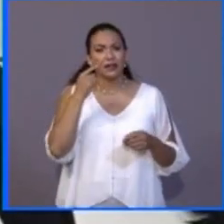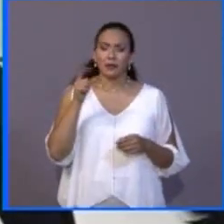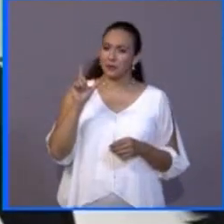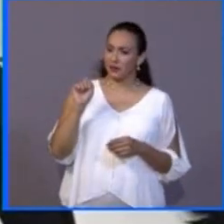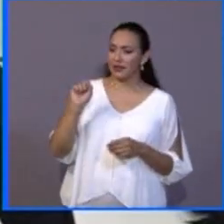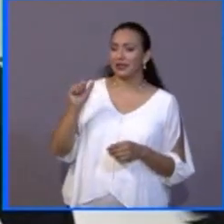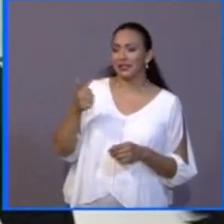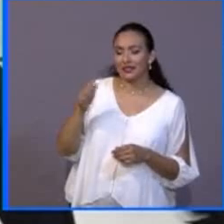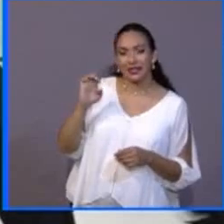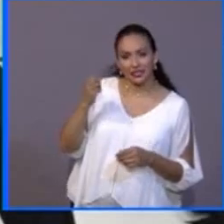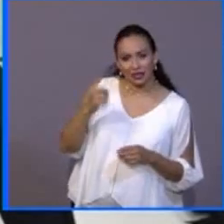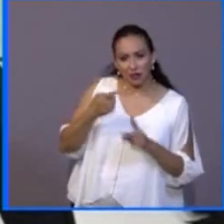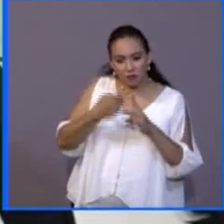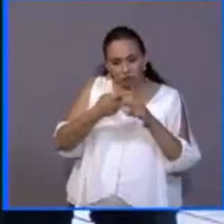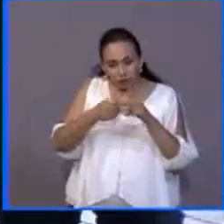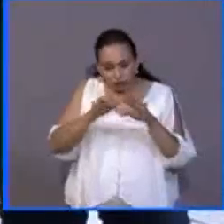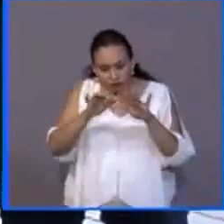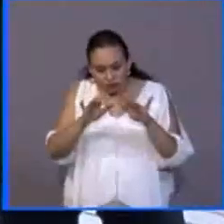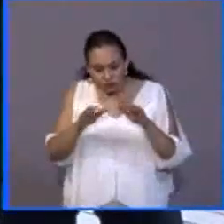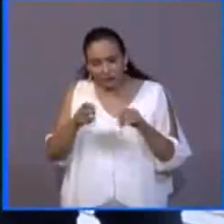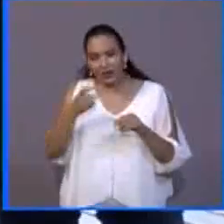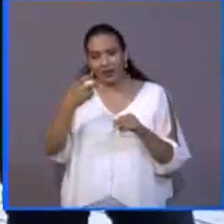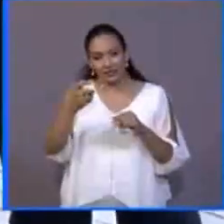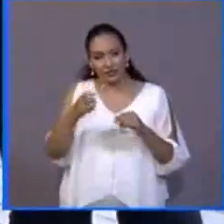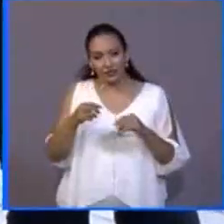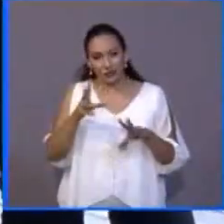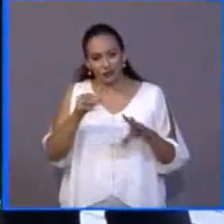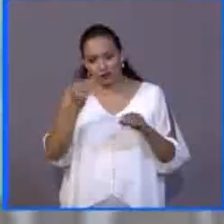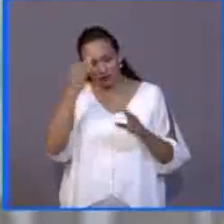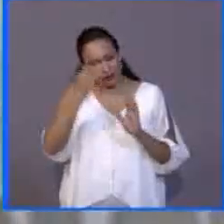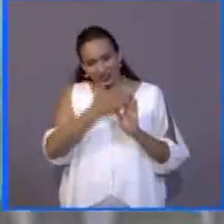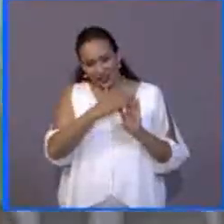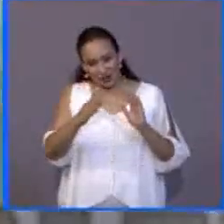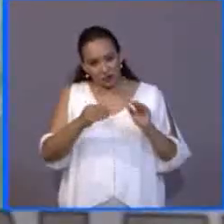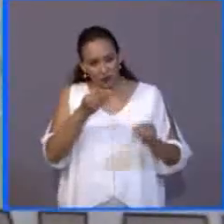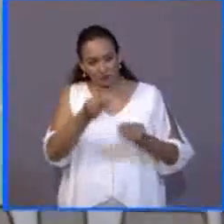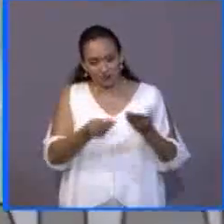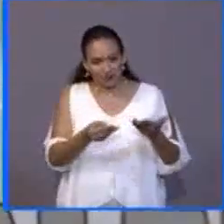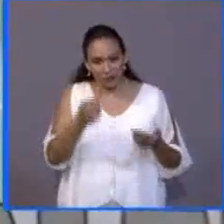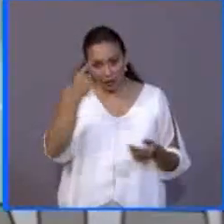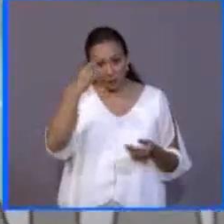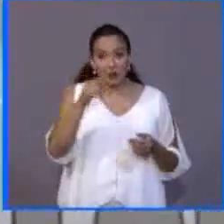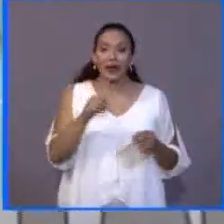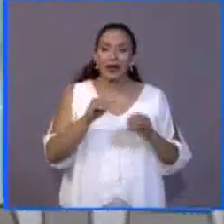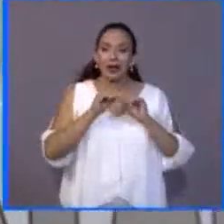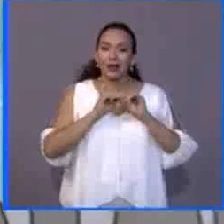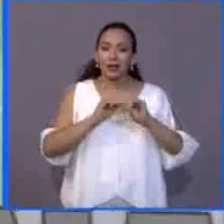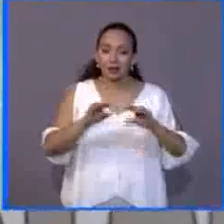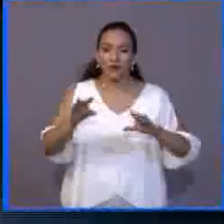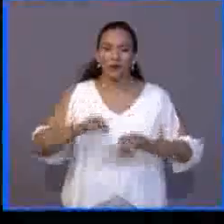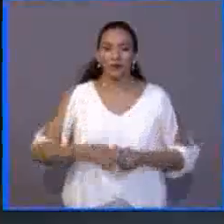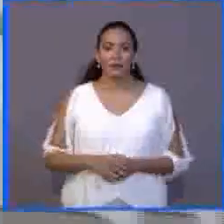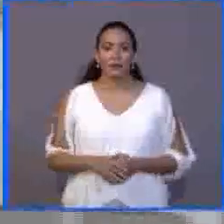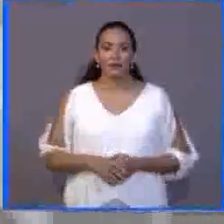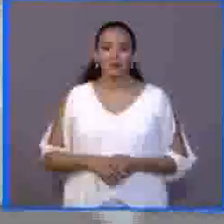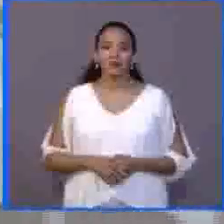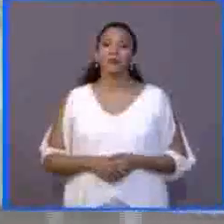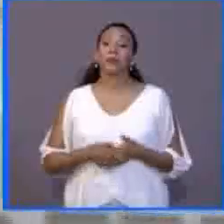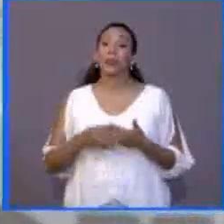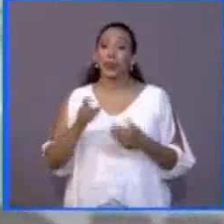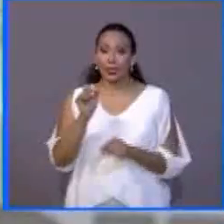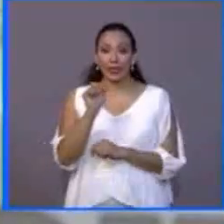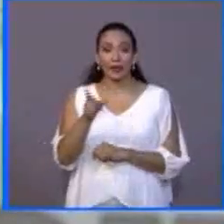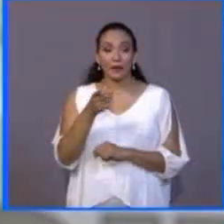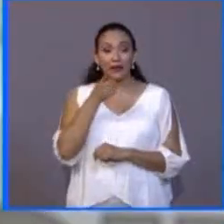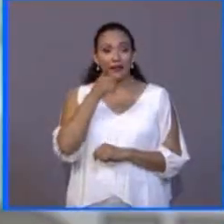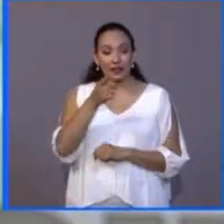26 de enero y el cómputo no fueron combatidos en los plazos establecidos en la convocatoria del proceso plebiscitario.